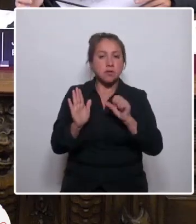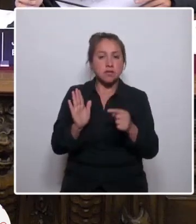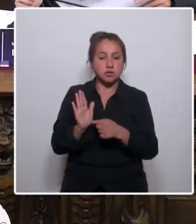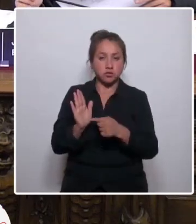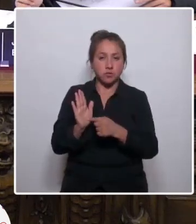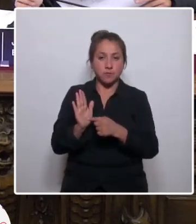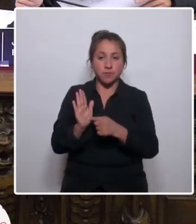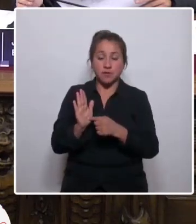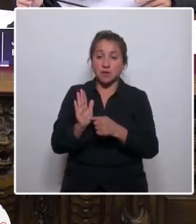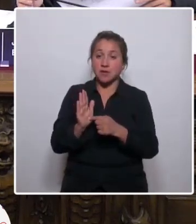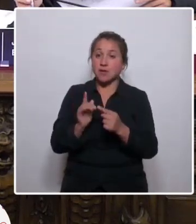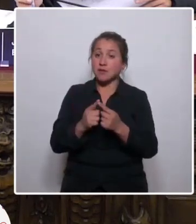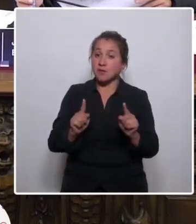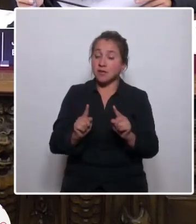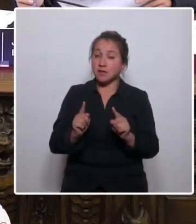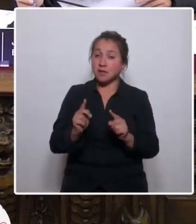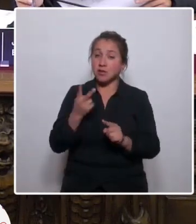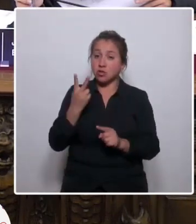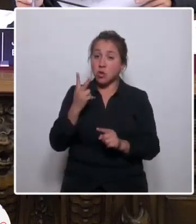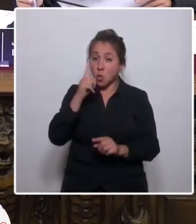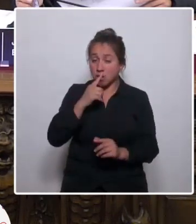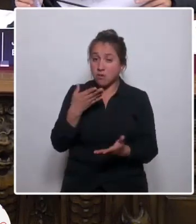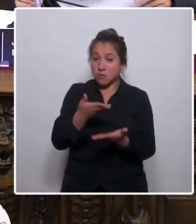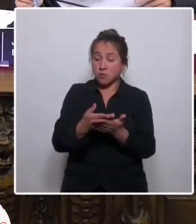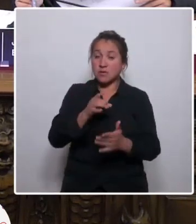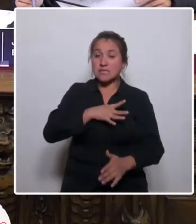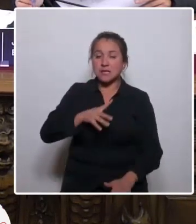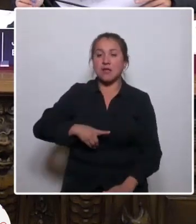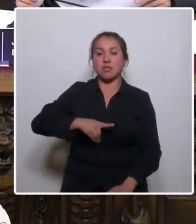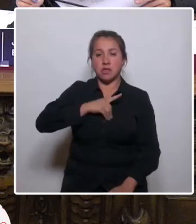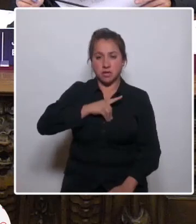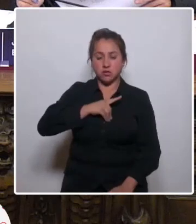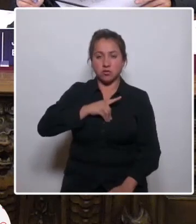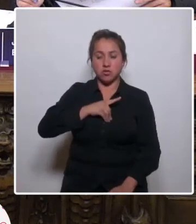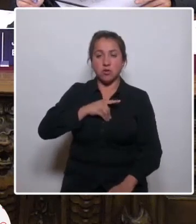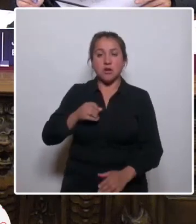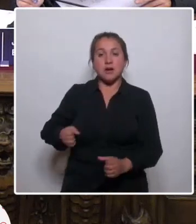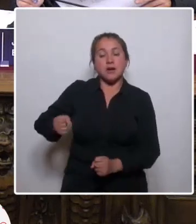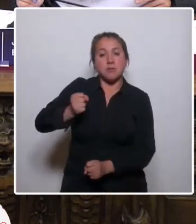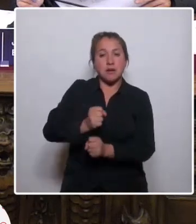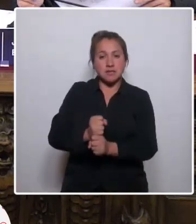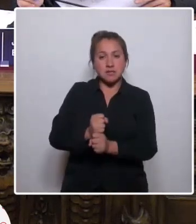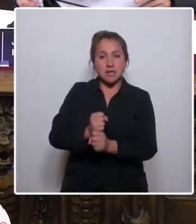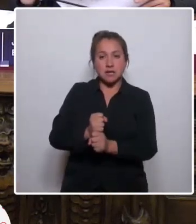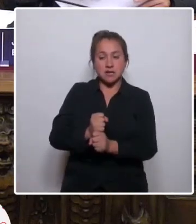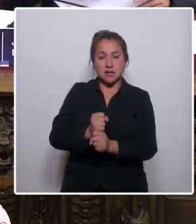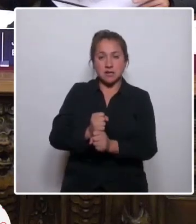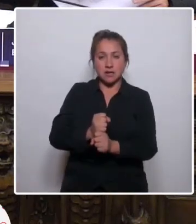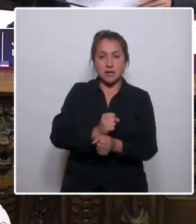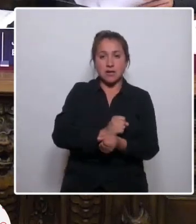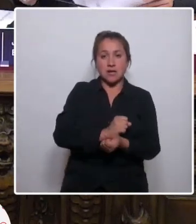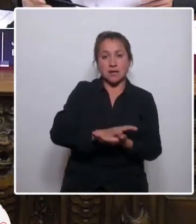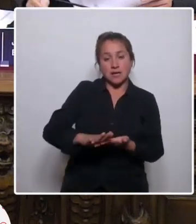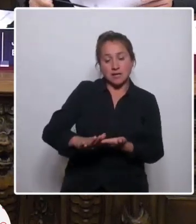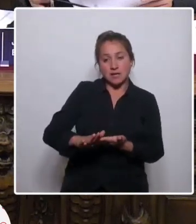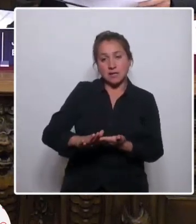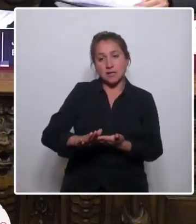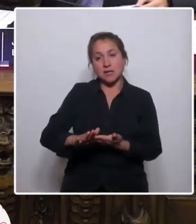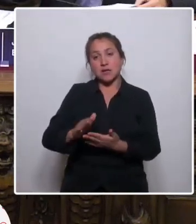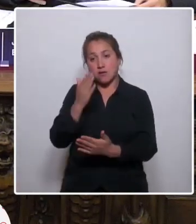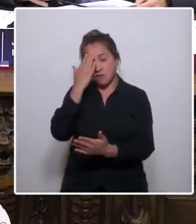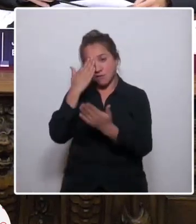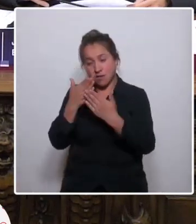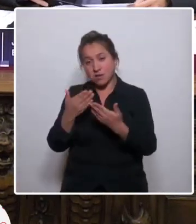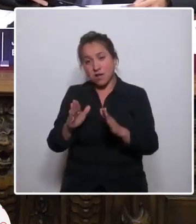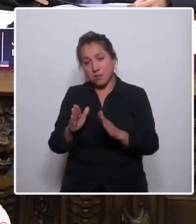Al contrario, las dos últimas propuestas de Chile Digno para reemplazar a Donoren por comisión de servicio y de Frente Amplio